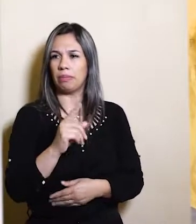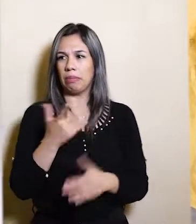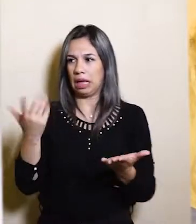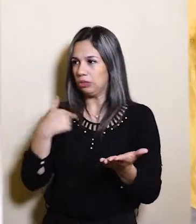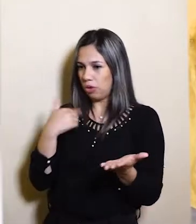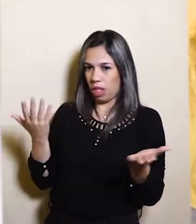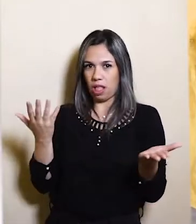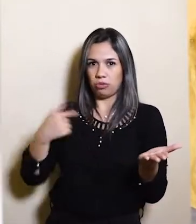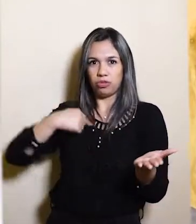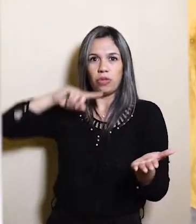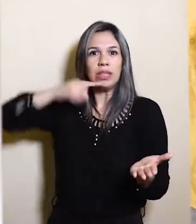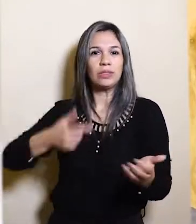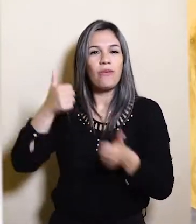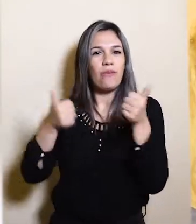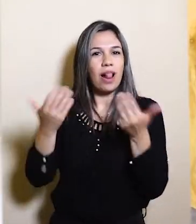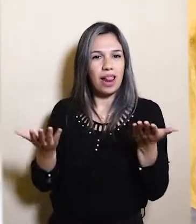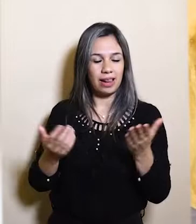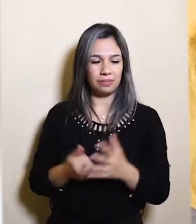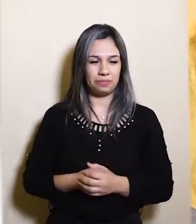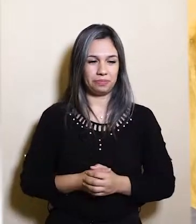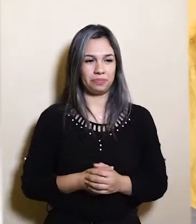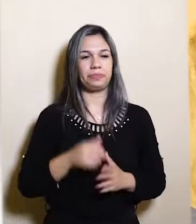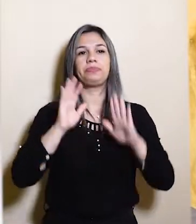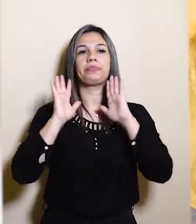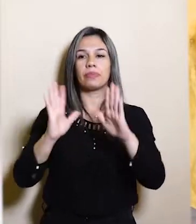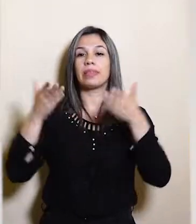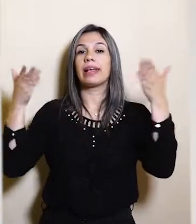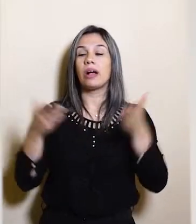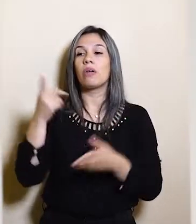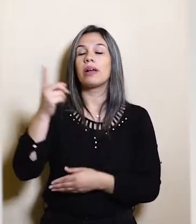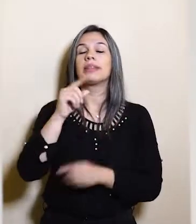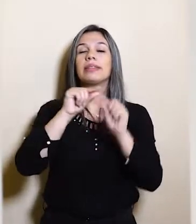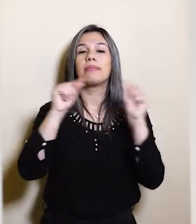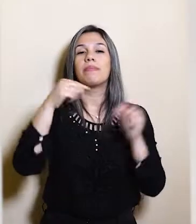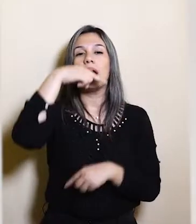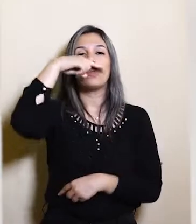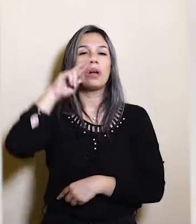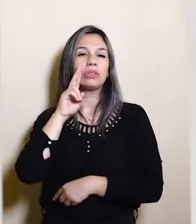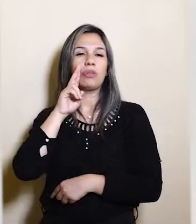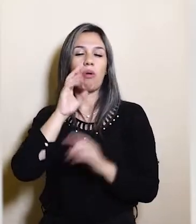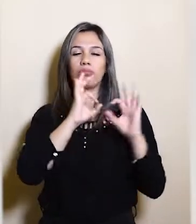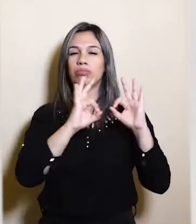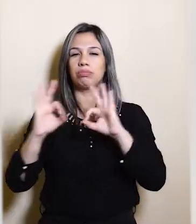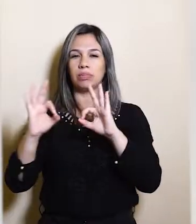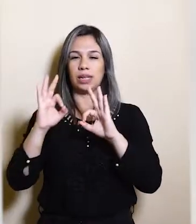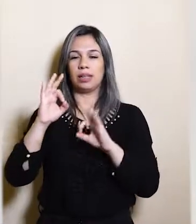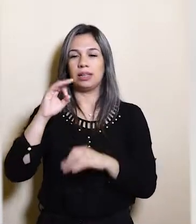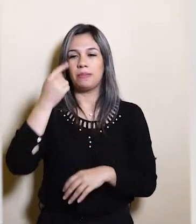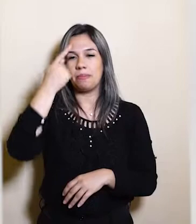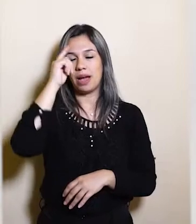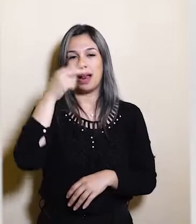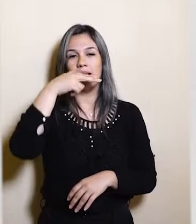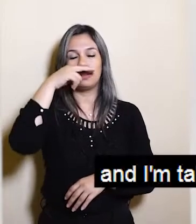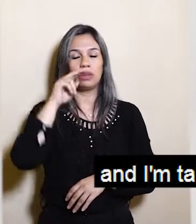pero no puede hacer nada. Erika, hablemos ahora sí de la educación integral de la sexualidad como, digamos, la gran herramienta para ir